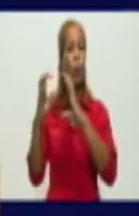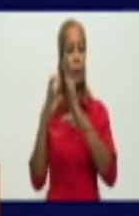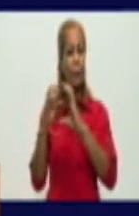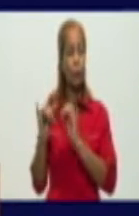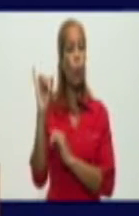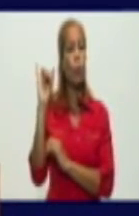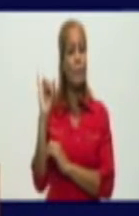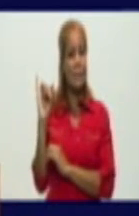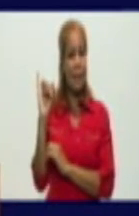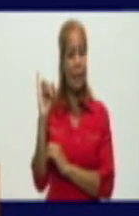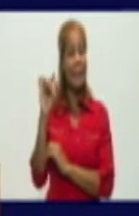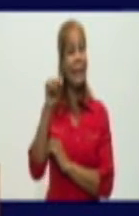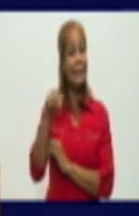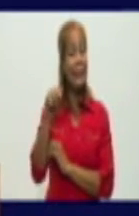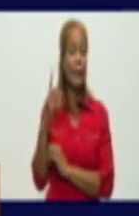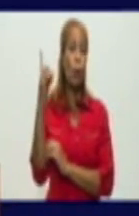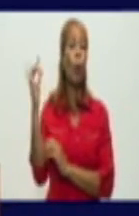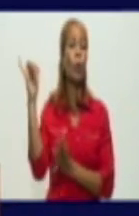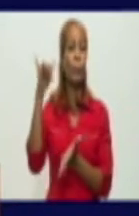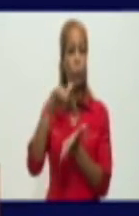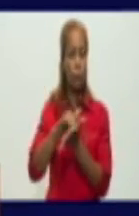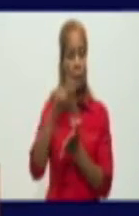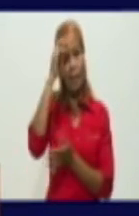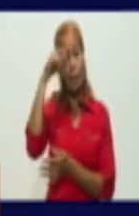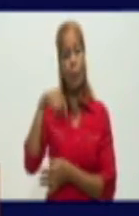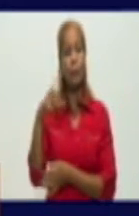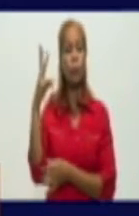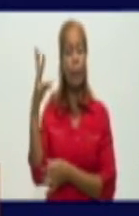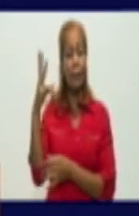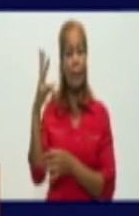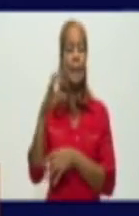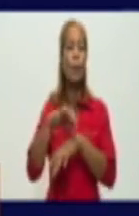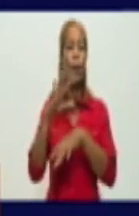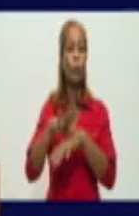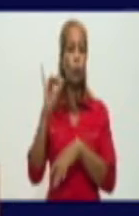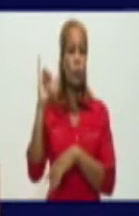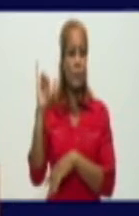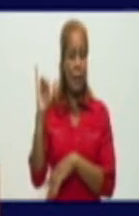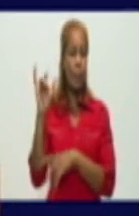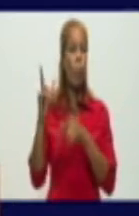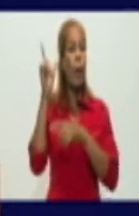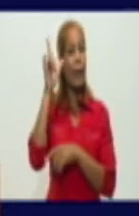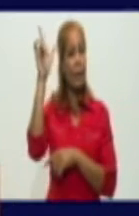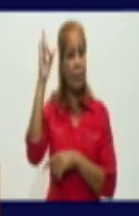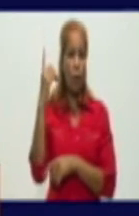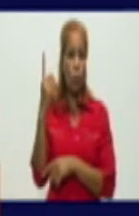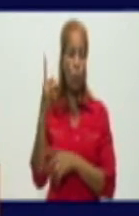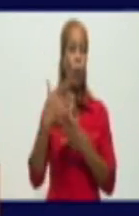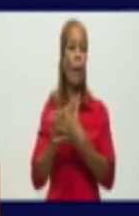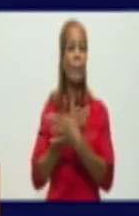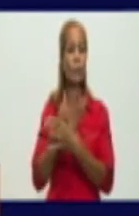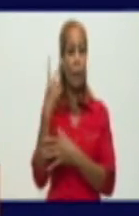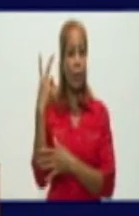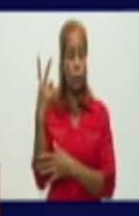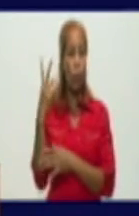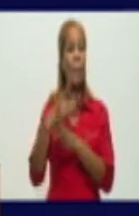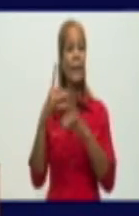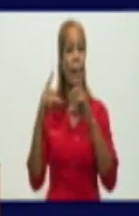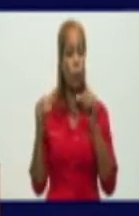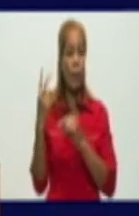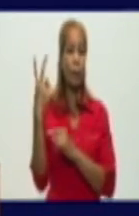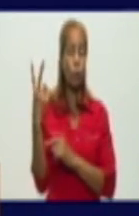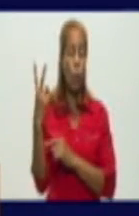6 casos, de ellos 1 importado. Higuaní 3, Río Cauto 6, Guayarriba 1, Campechuela 2, Medialuna 2,